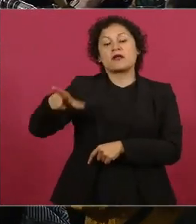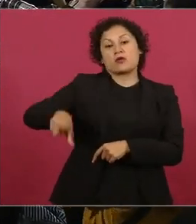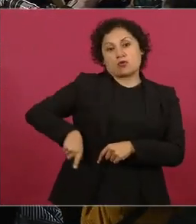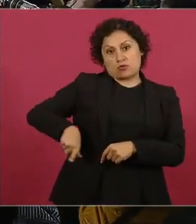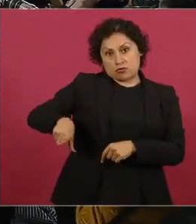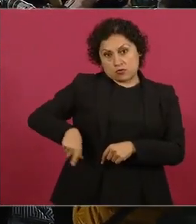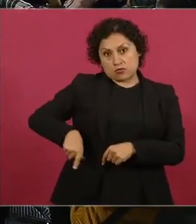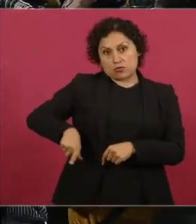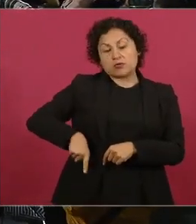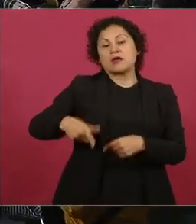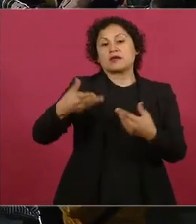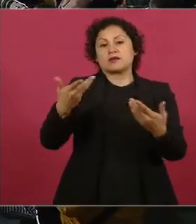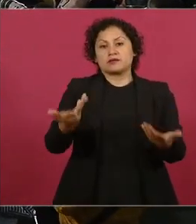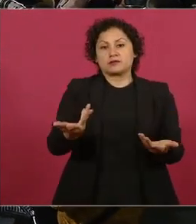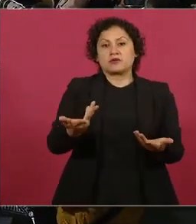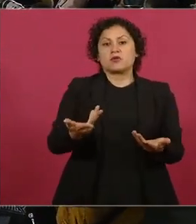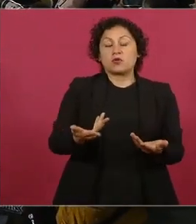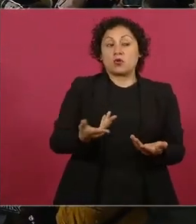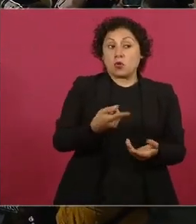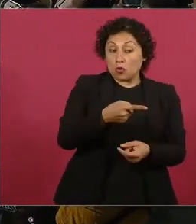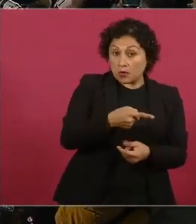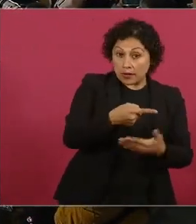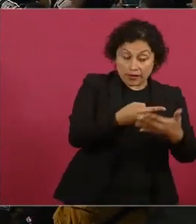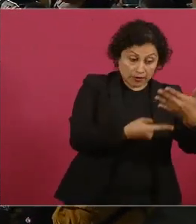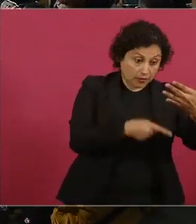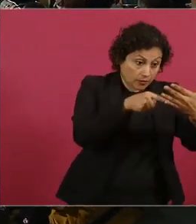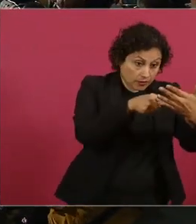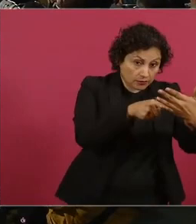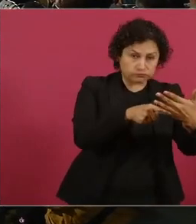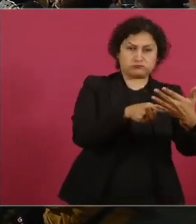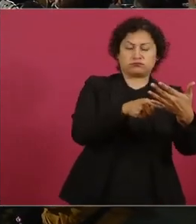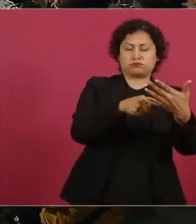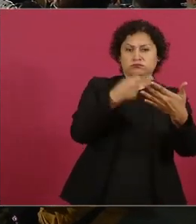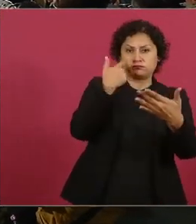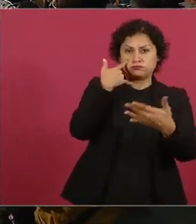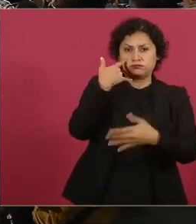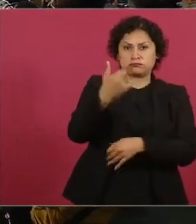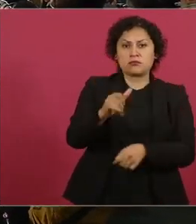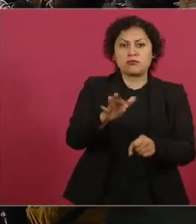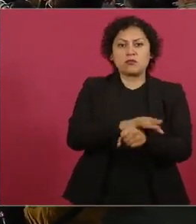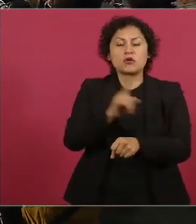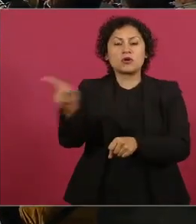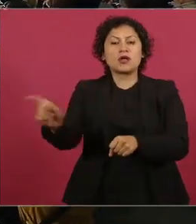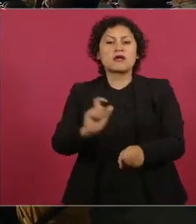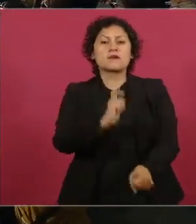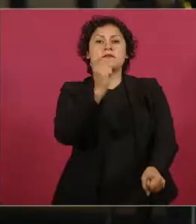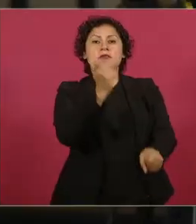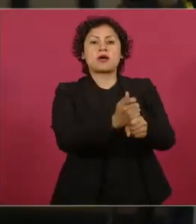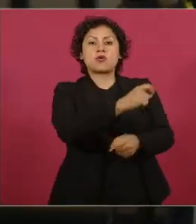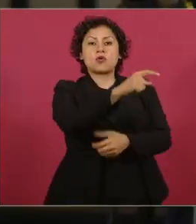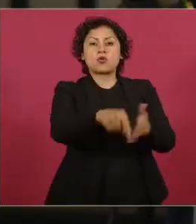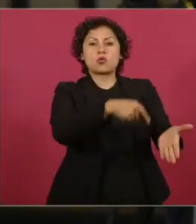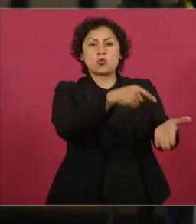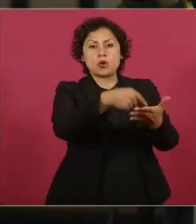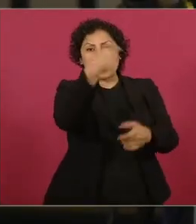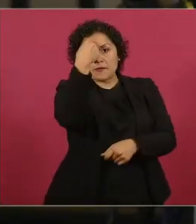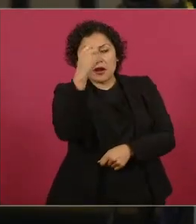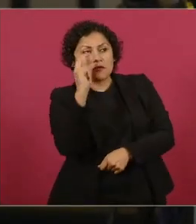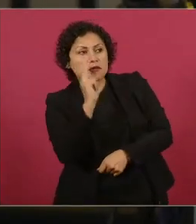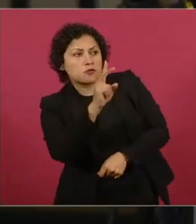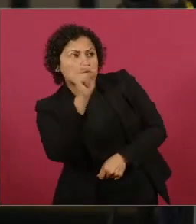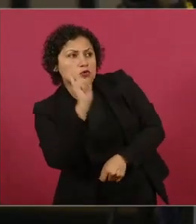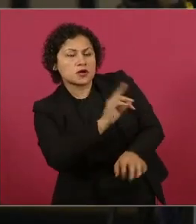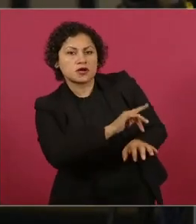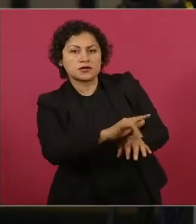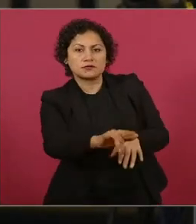cuestionables, en el sentido de que pues pagó una cena en un table dance. El tema no solo es que censuraron